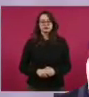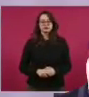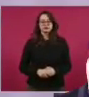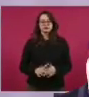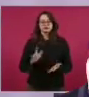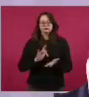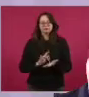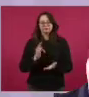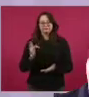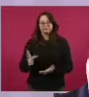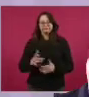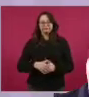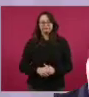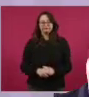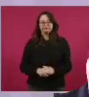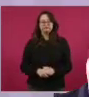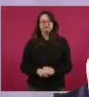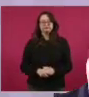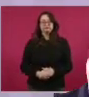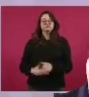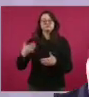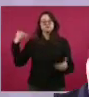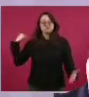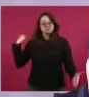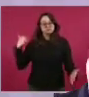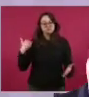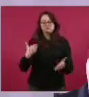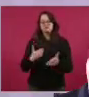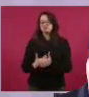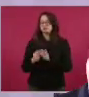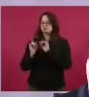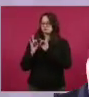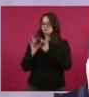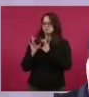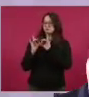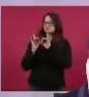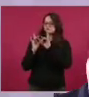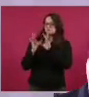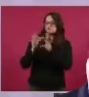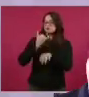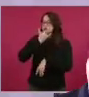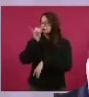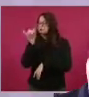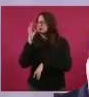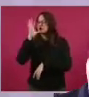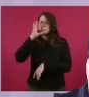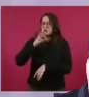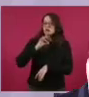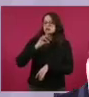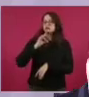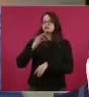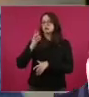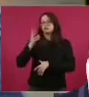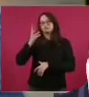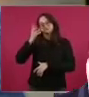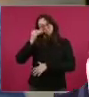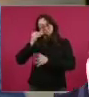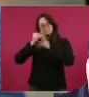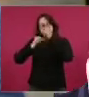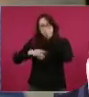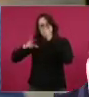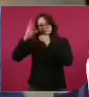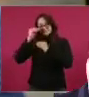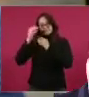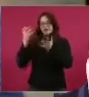Gracias. Ha sido un largo camino de muchos fracasos, de los que he aprendido, y muchas victorias que me han servido para seguir